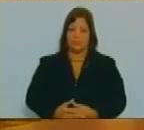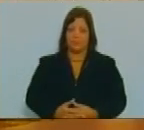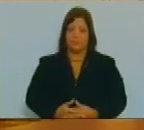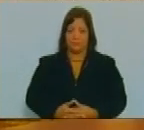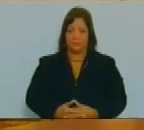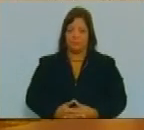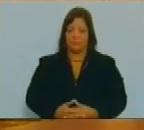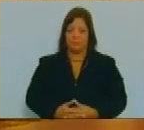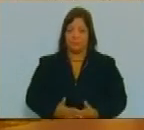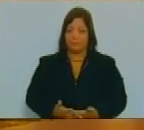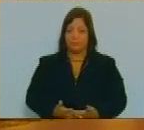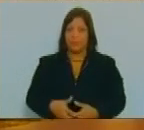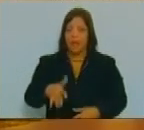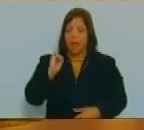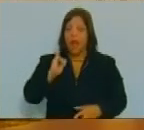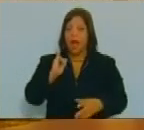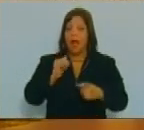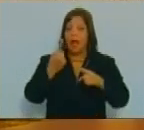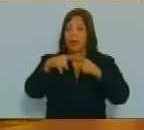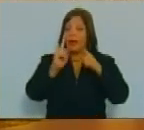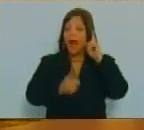hay factores